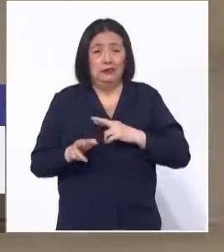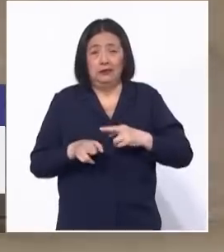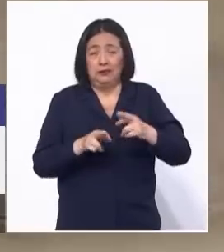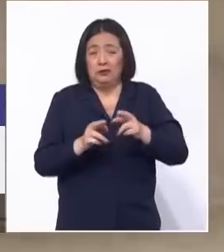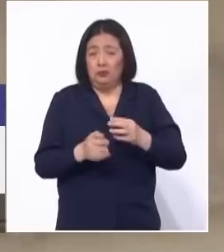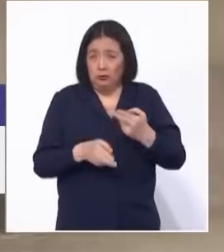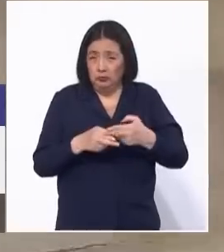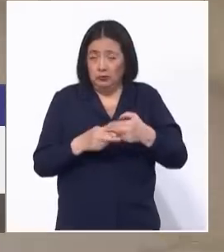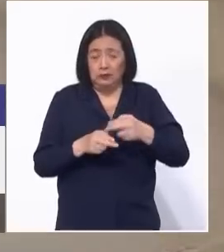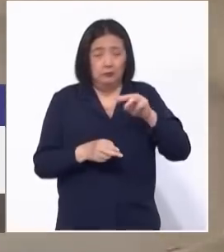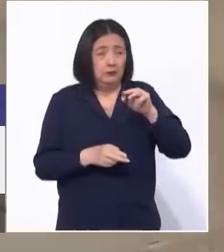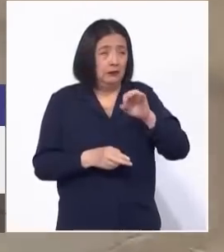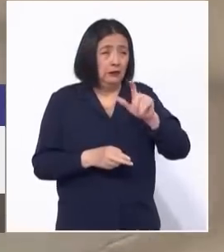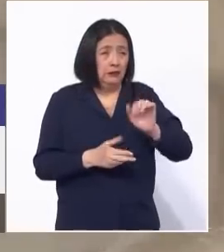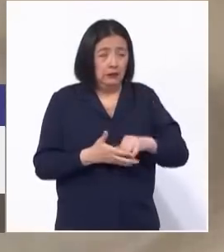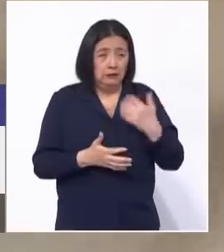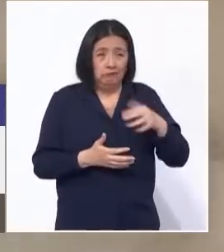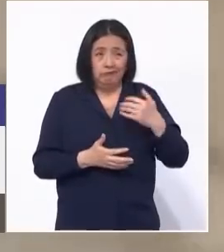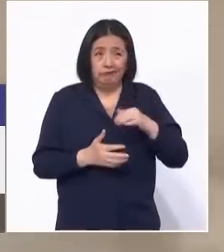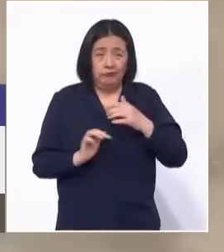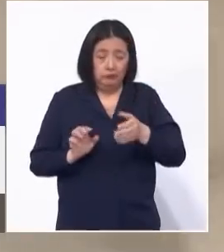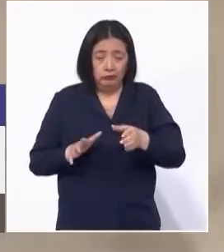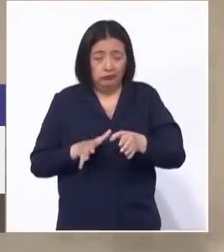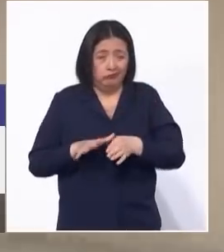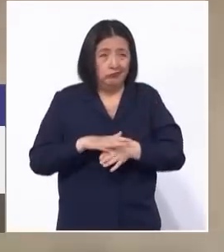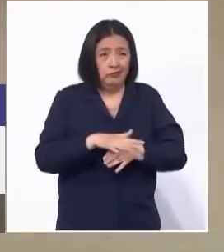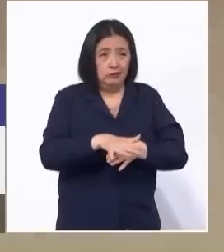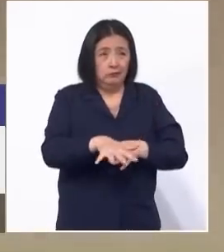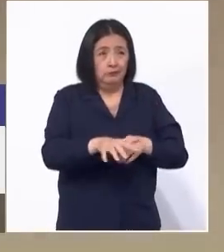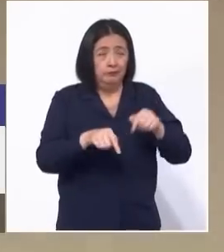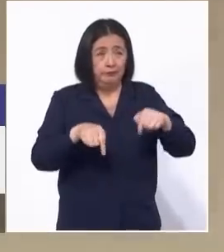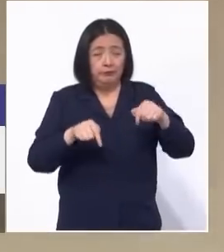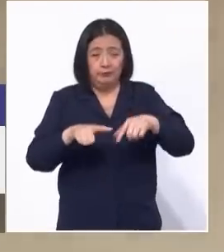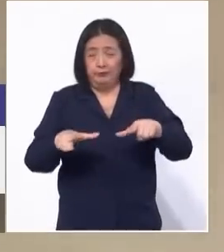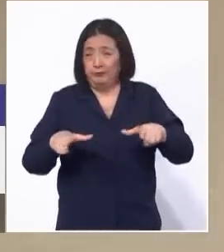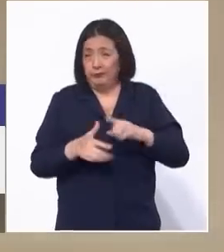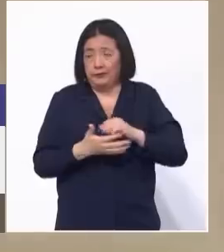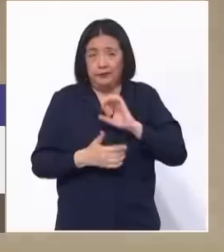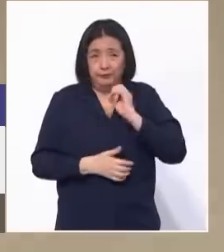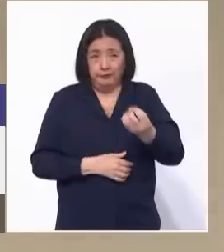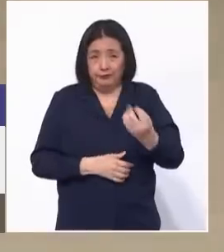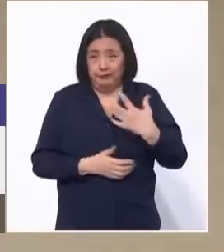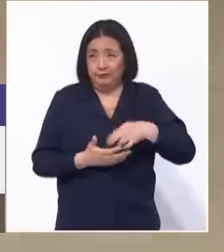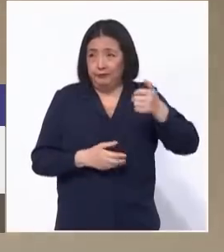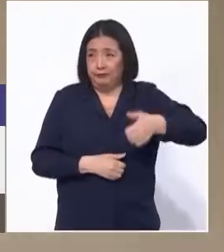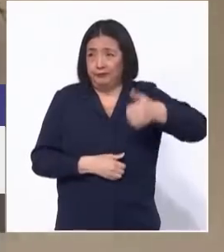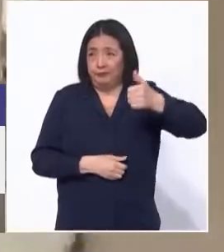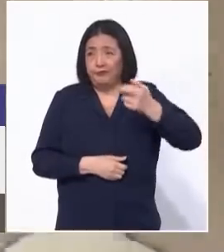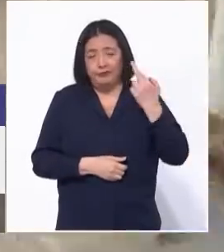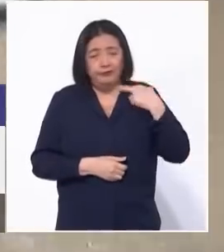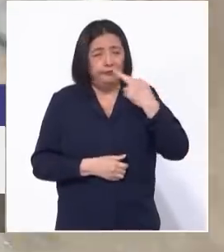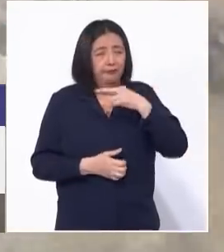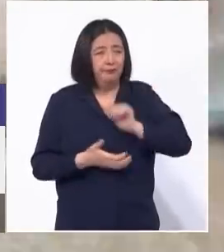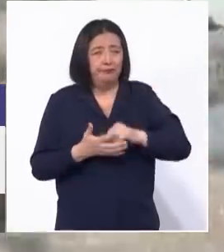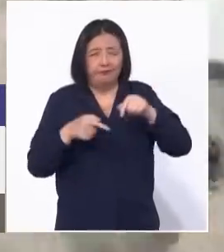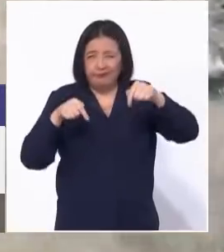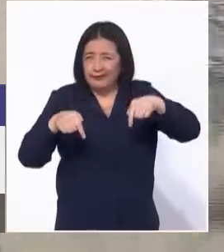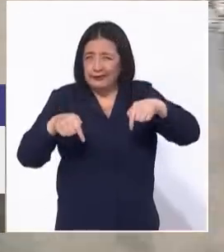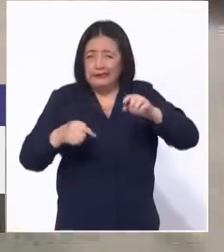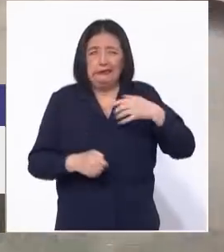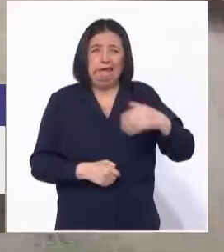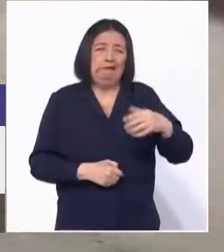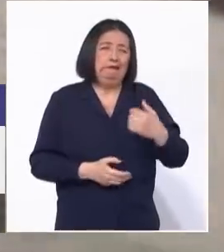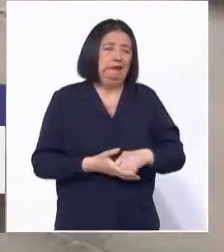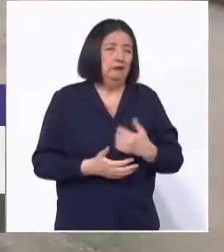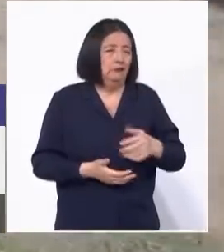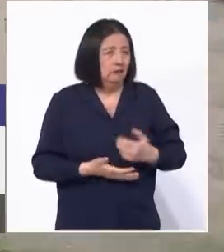ha desbordado por completo. Este es un punto, nos comentaba el propietario de este restaurante, donde justamente se ve